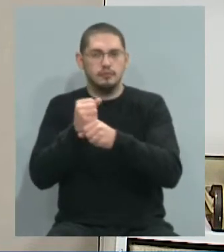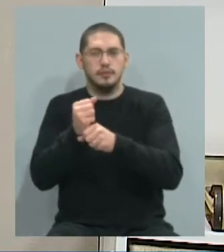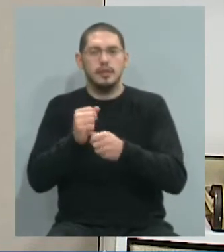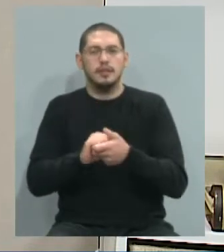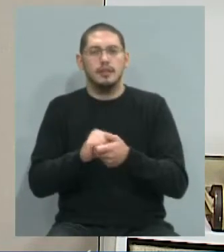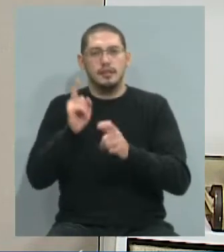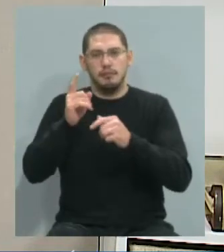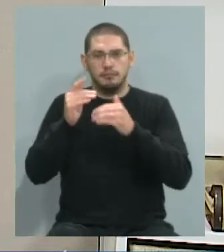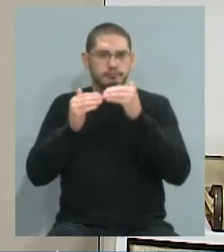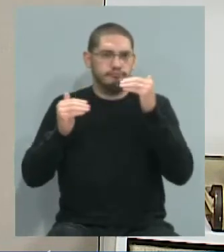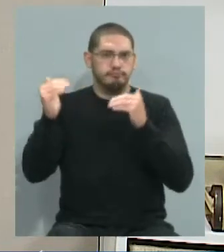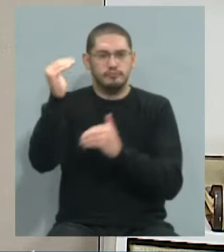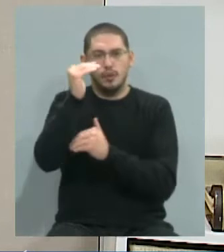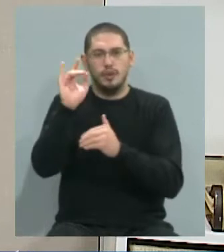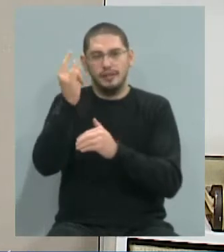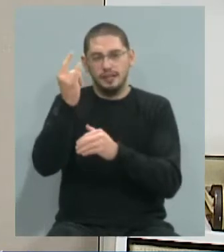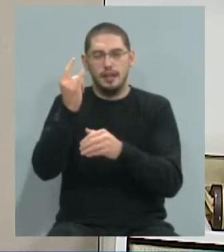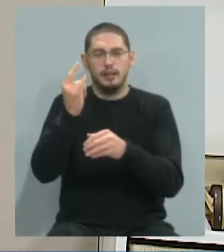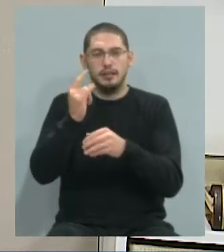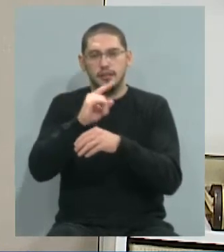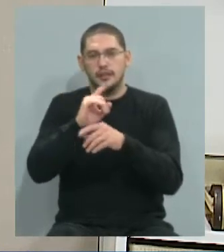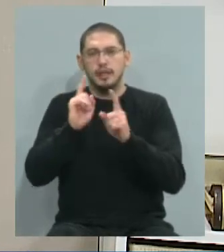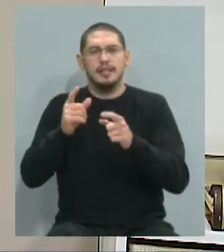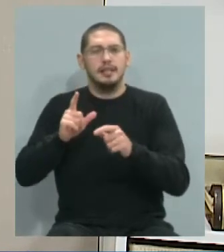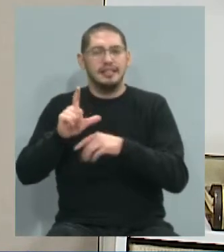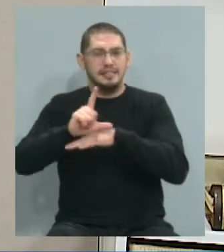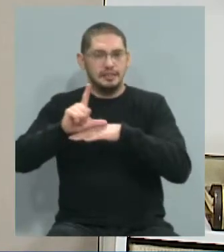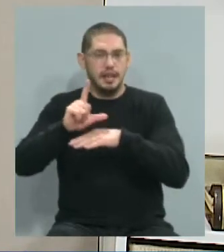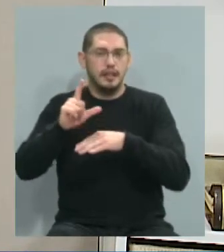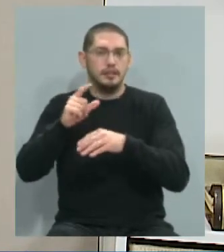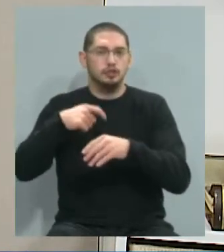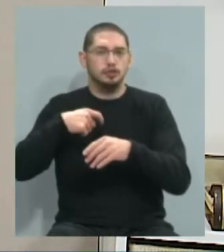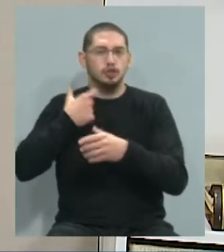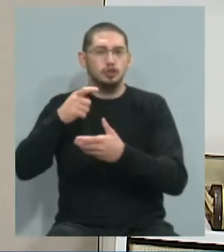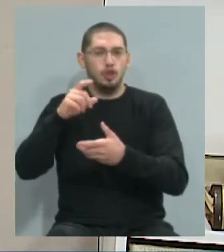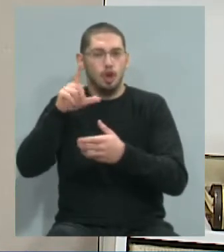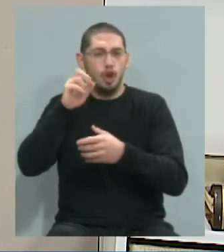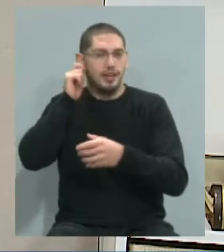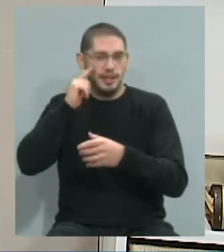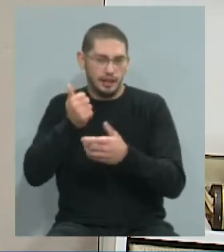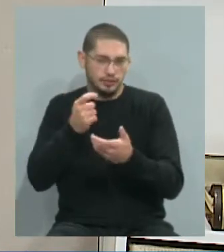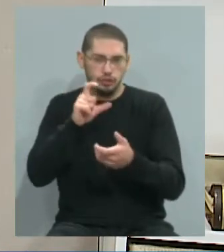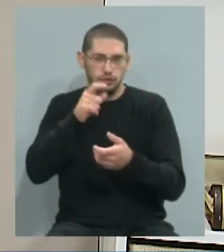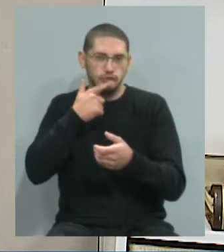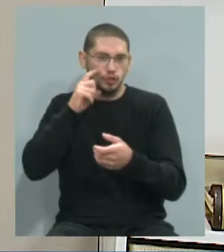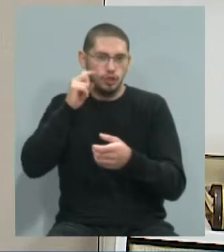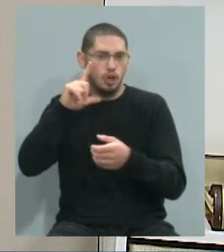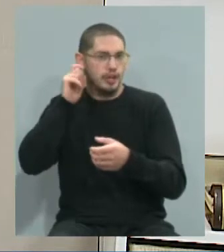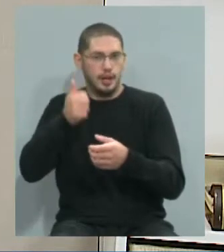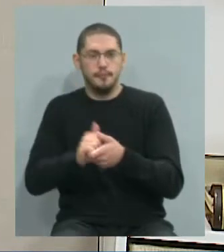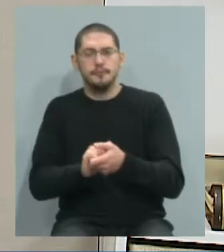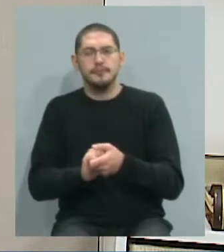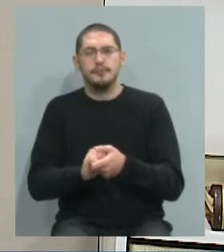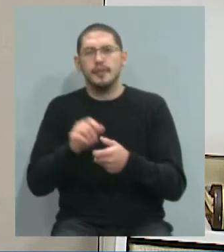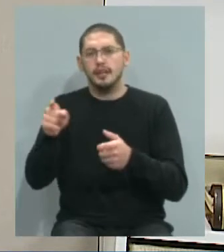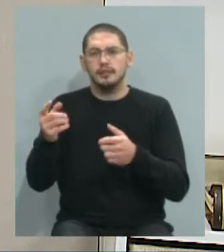de la Universidad Nacional de Cuyo y licenciada en Sociología. La tenemos ahí en esta videollamada porque fue elegida